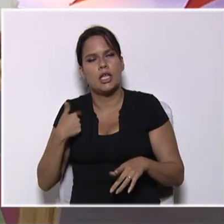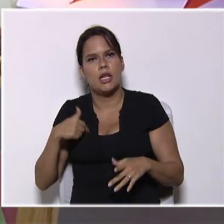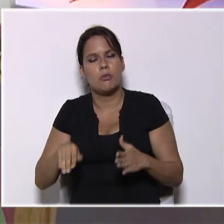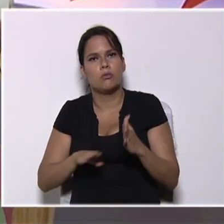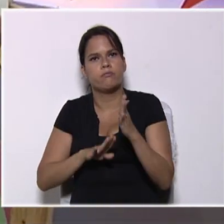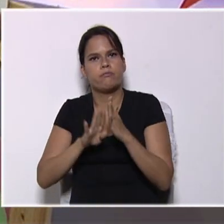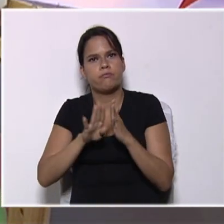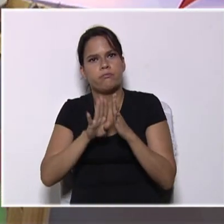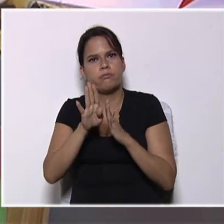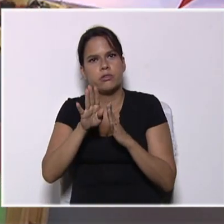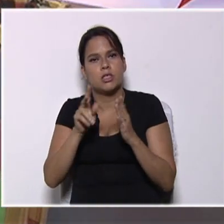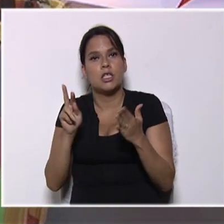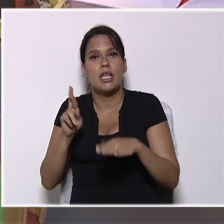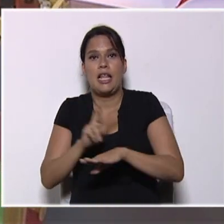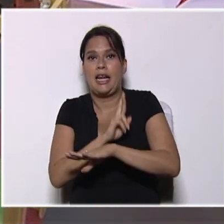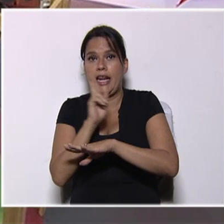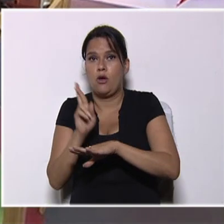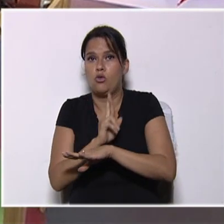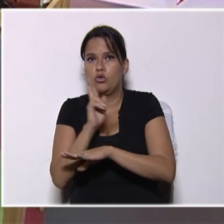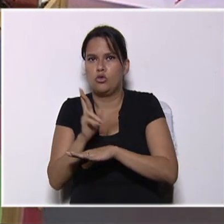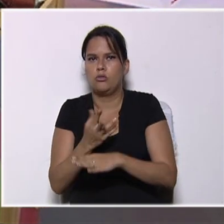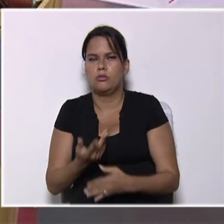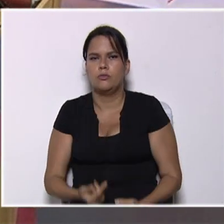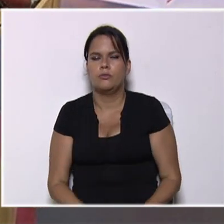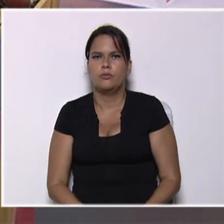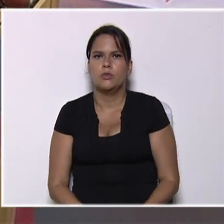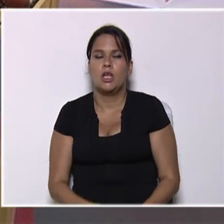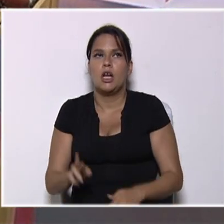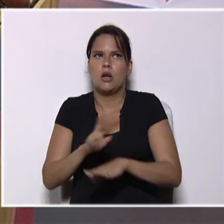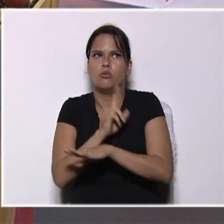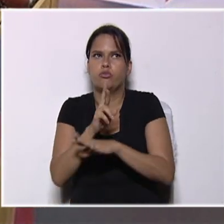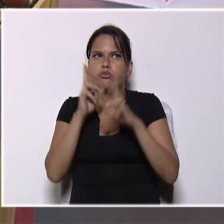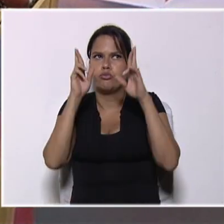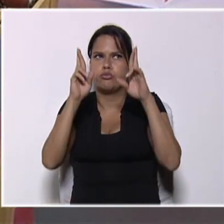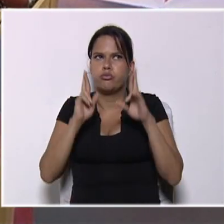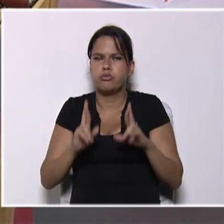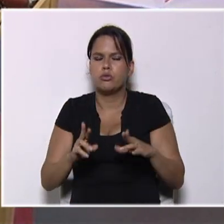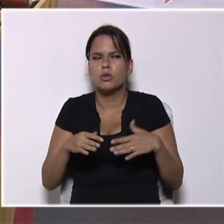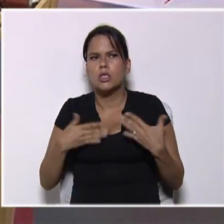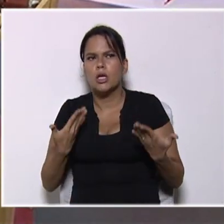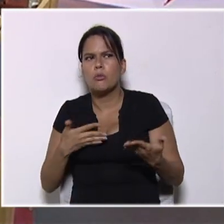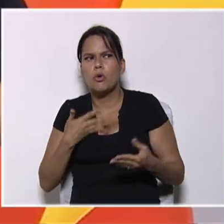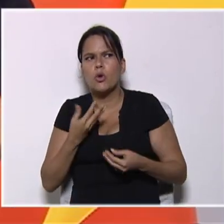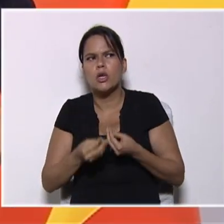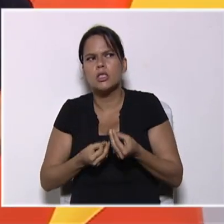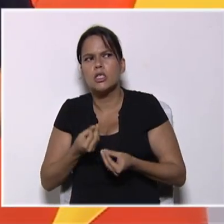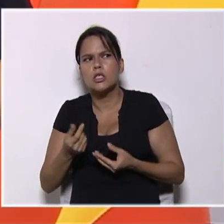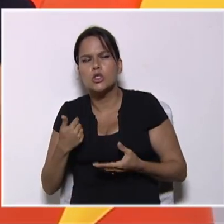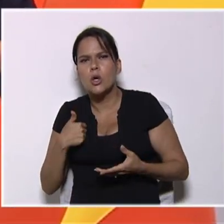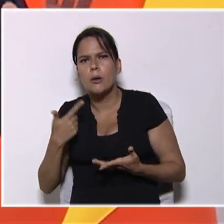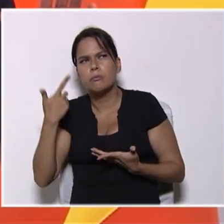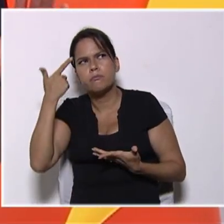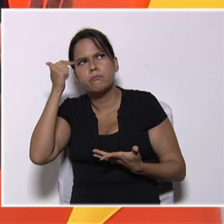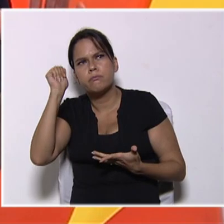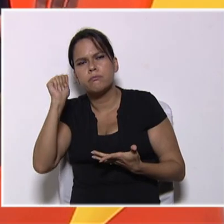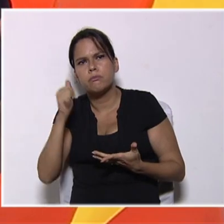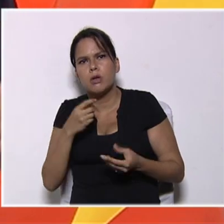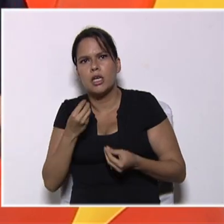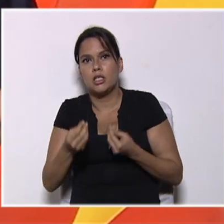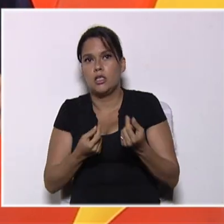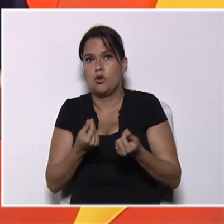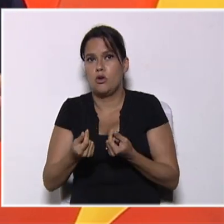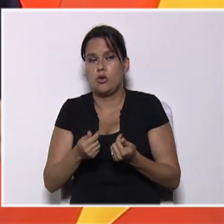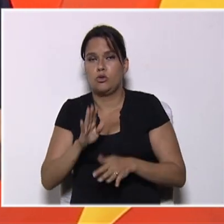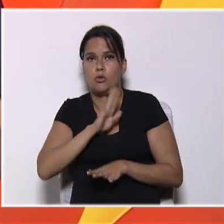desarrollar desde el reciclaje y el reuso de los recursos, qué posibilidades tengo yo de emprender, de tener hasta un negocio